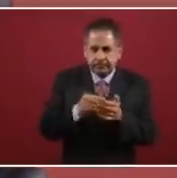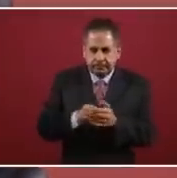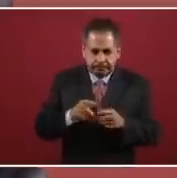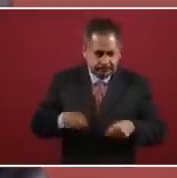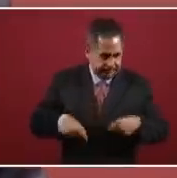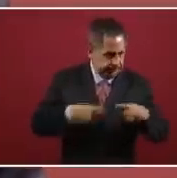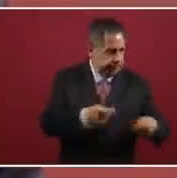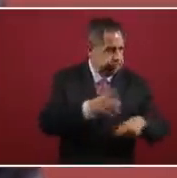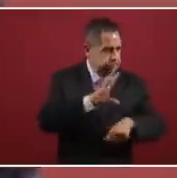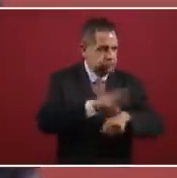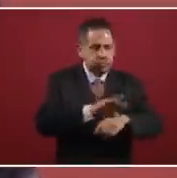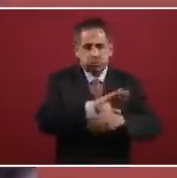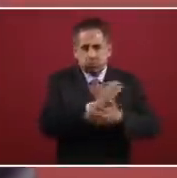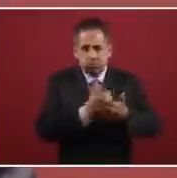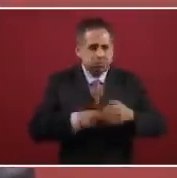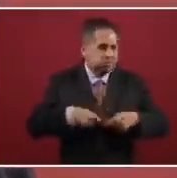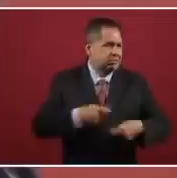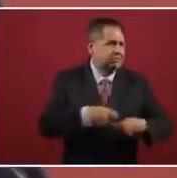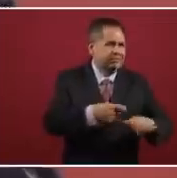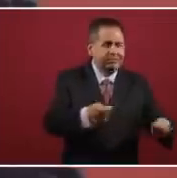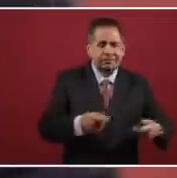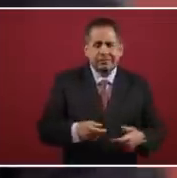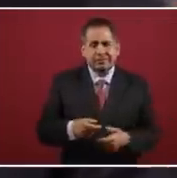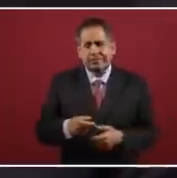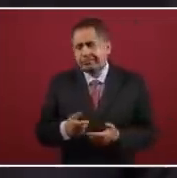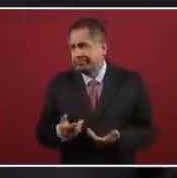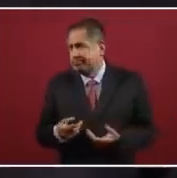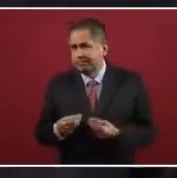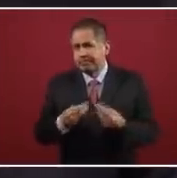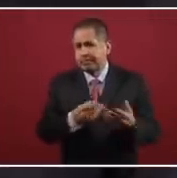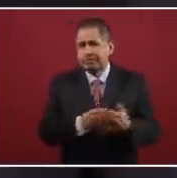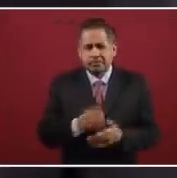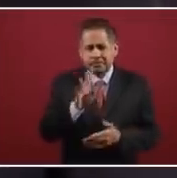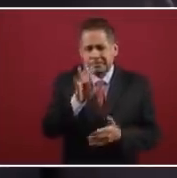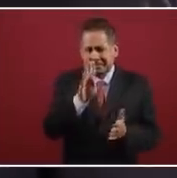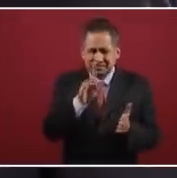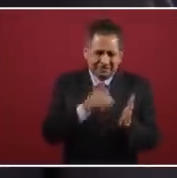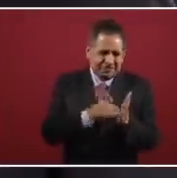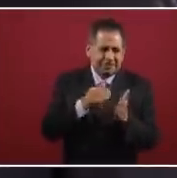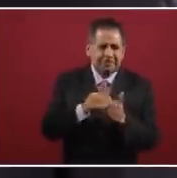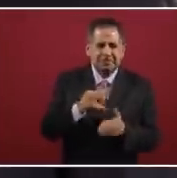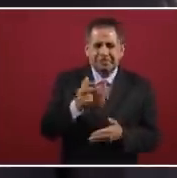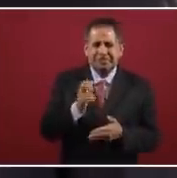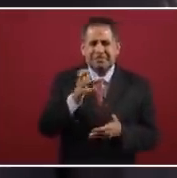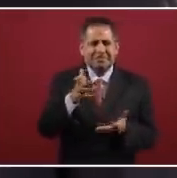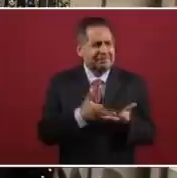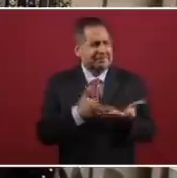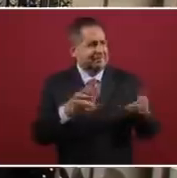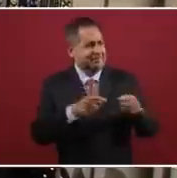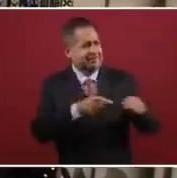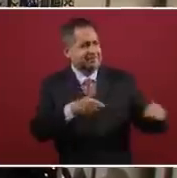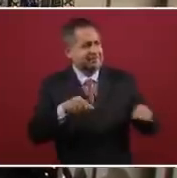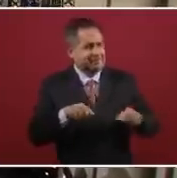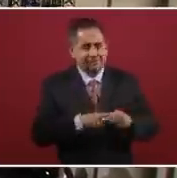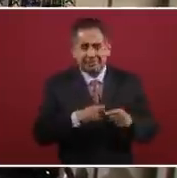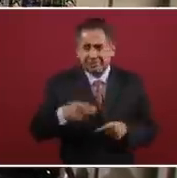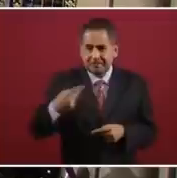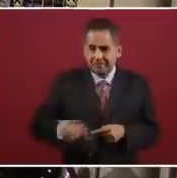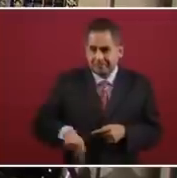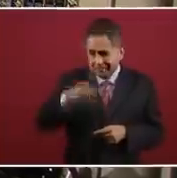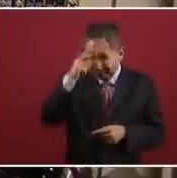entregando concesiones. Llegaron a entregar 90 millones de hectáreas del territorio